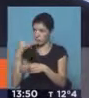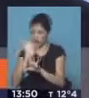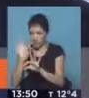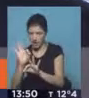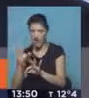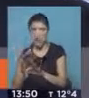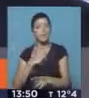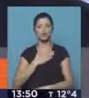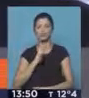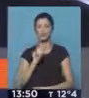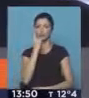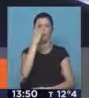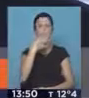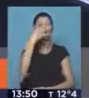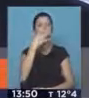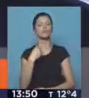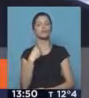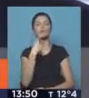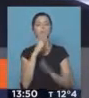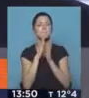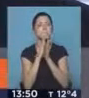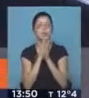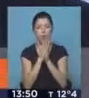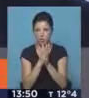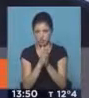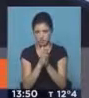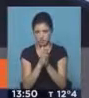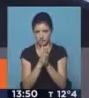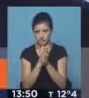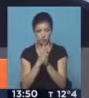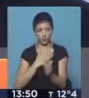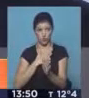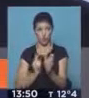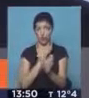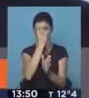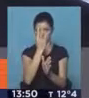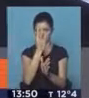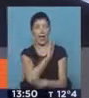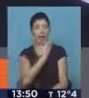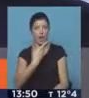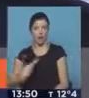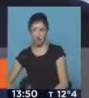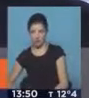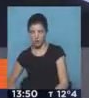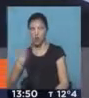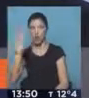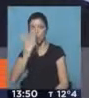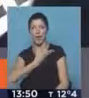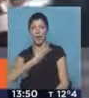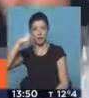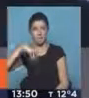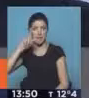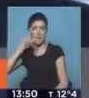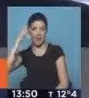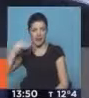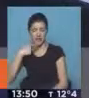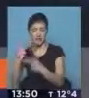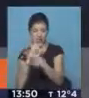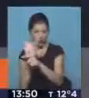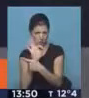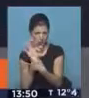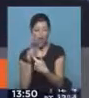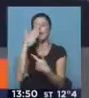después de su muerte, ¿qué tiene que decir respecto a aquellos que lo han... Fíjate que yo fui... Mira, yo fui el